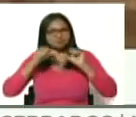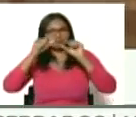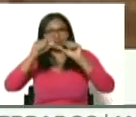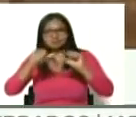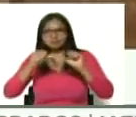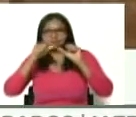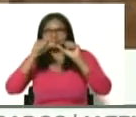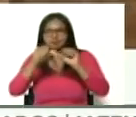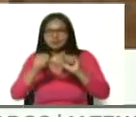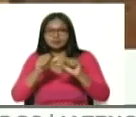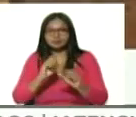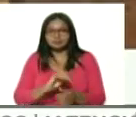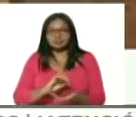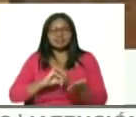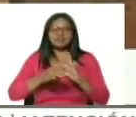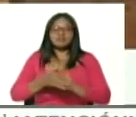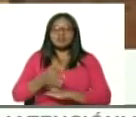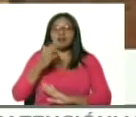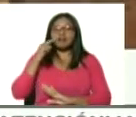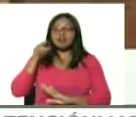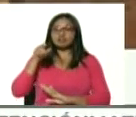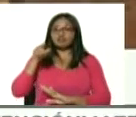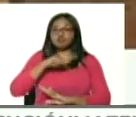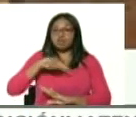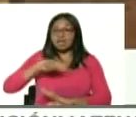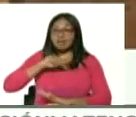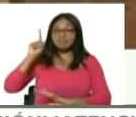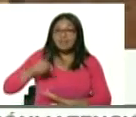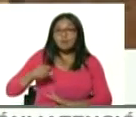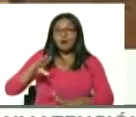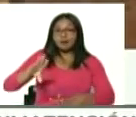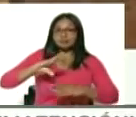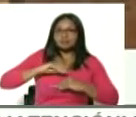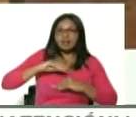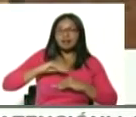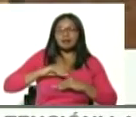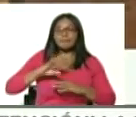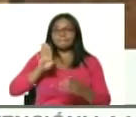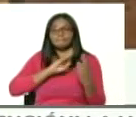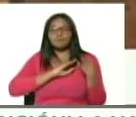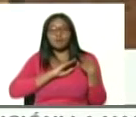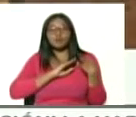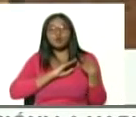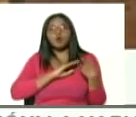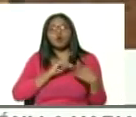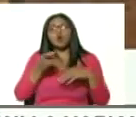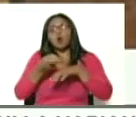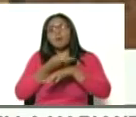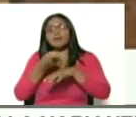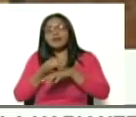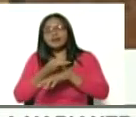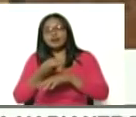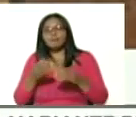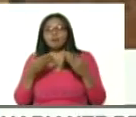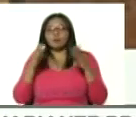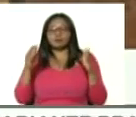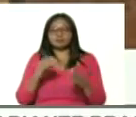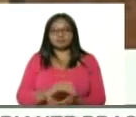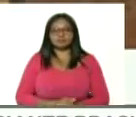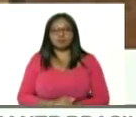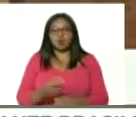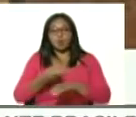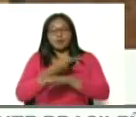una utopía, tengo que aceptarlo. El autogobierno popular, el gobierno de